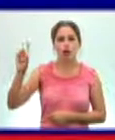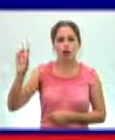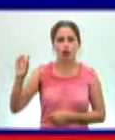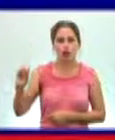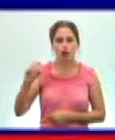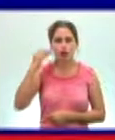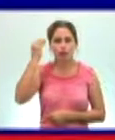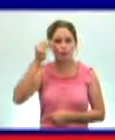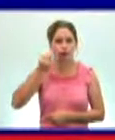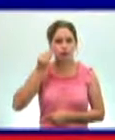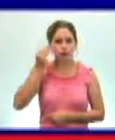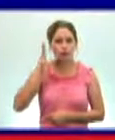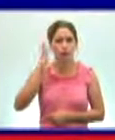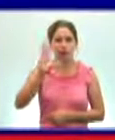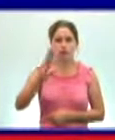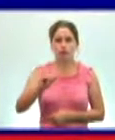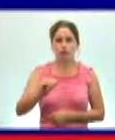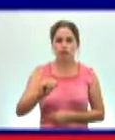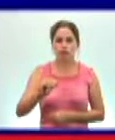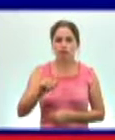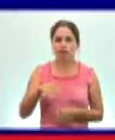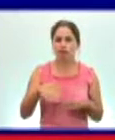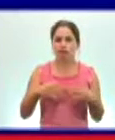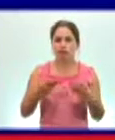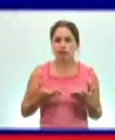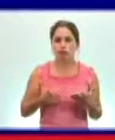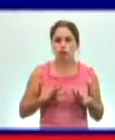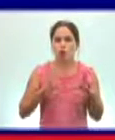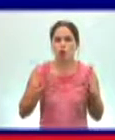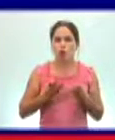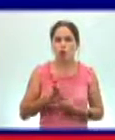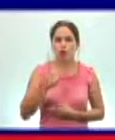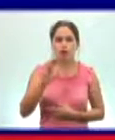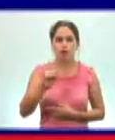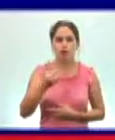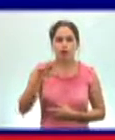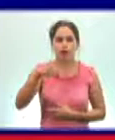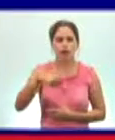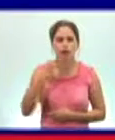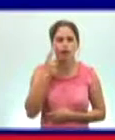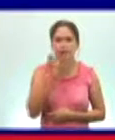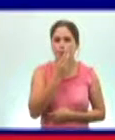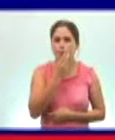lo que decimos. Y enfatiza Martí, un hombre que oculta lo que